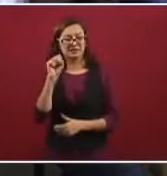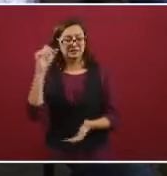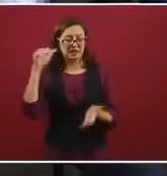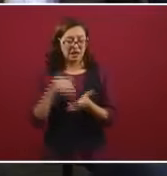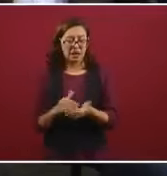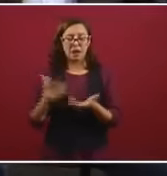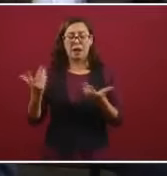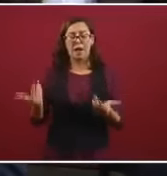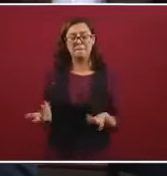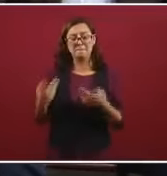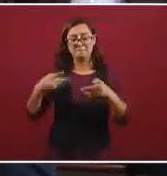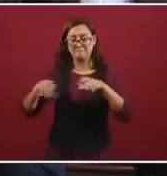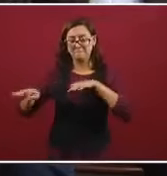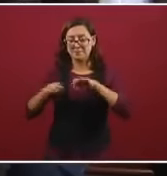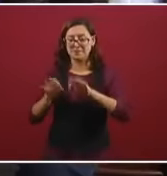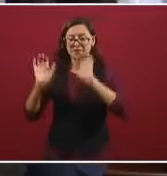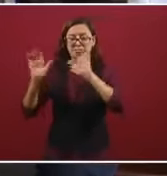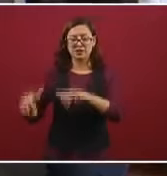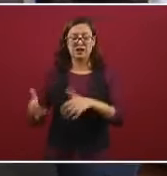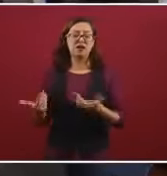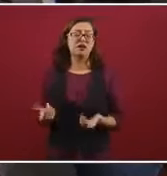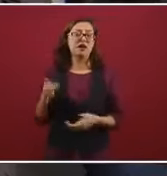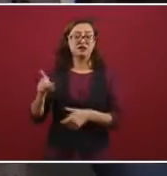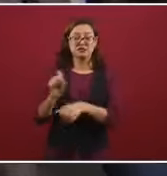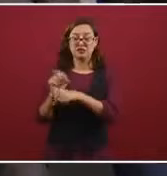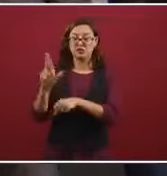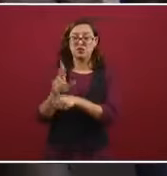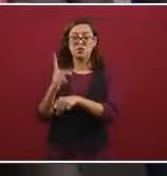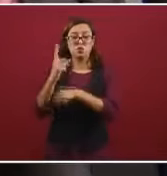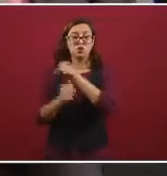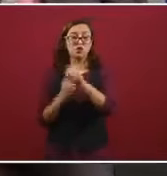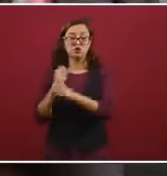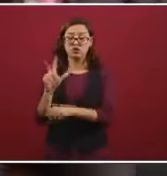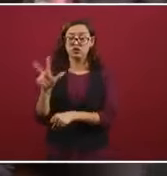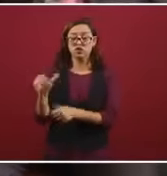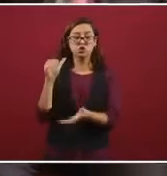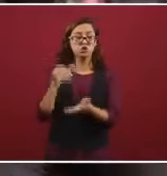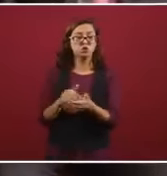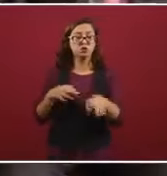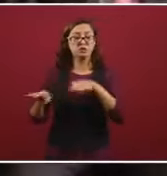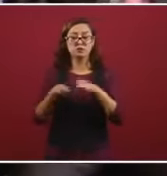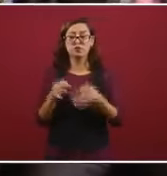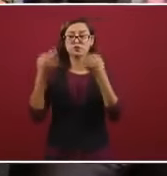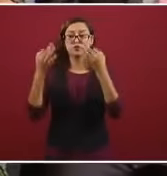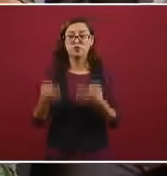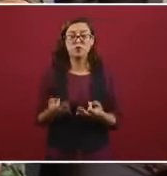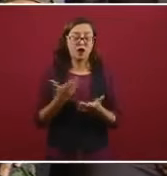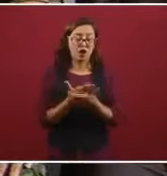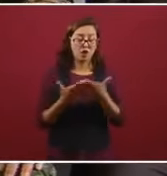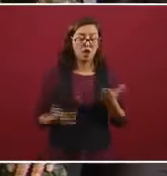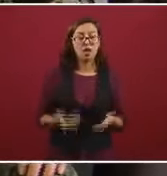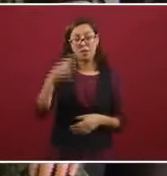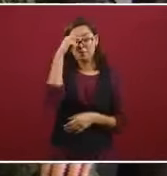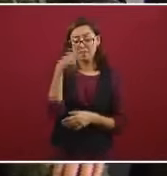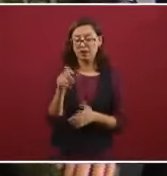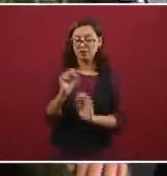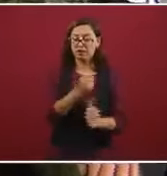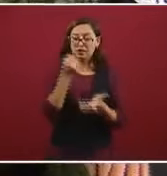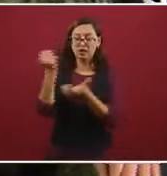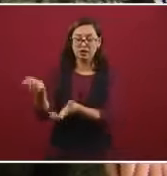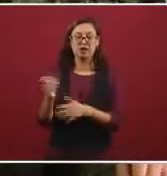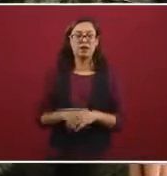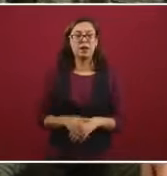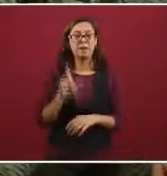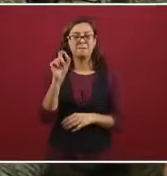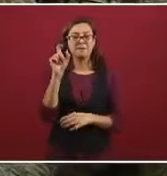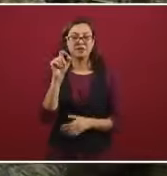Salvador en un año se crearon 18,000 empleos formales, en un año. El programa que México está financiando va a crear 20,000,